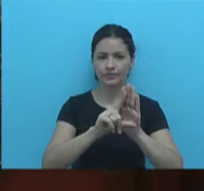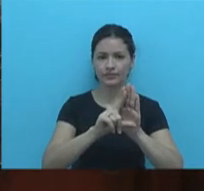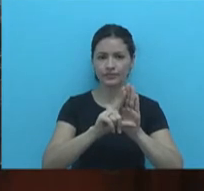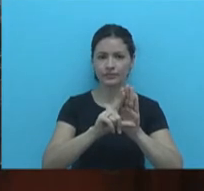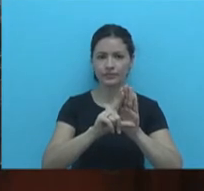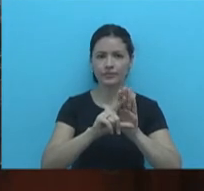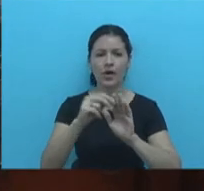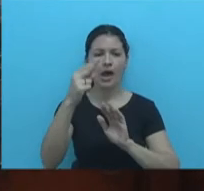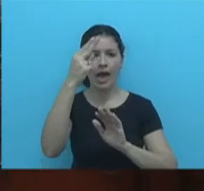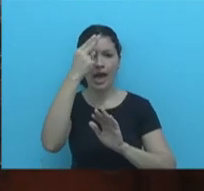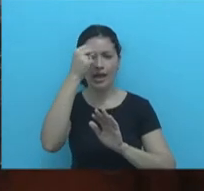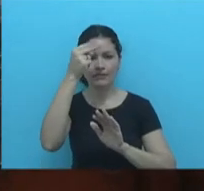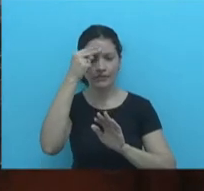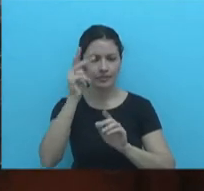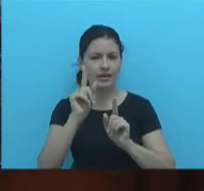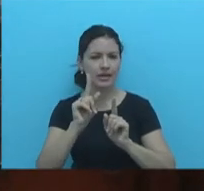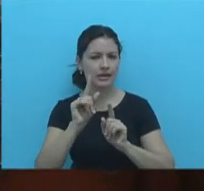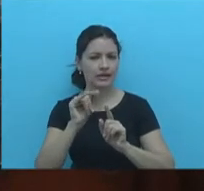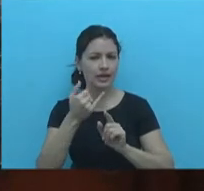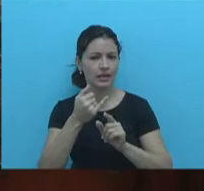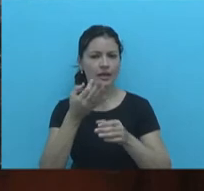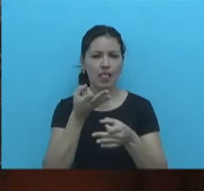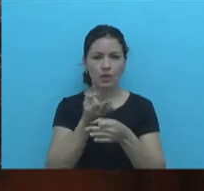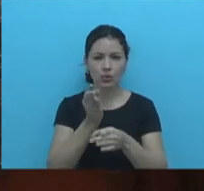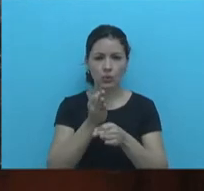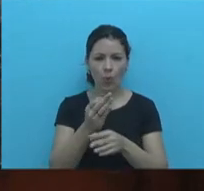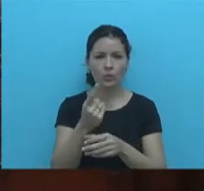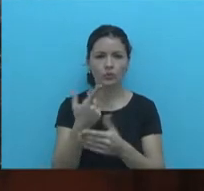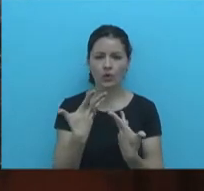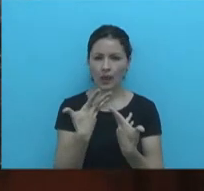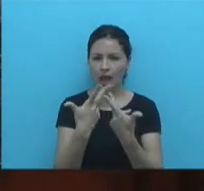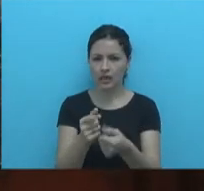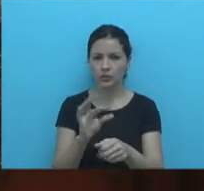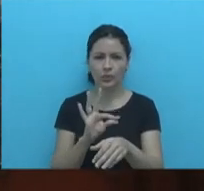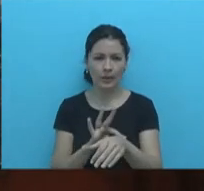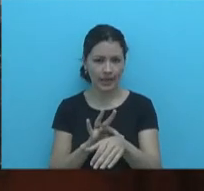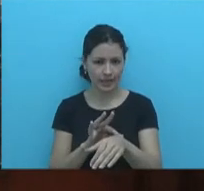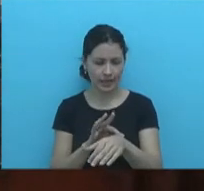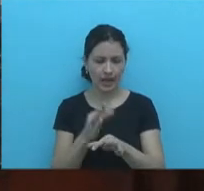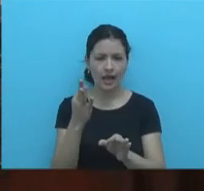Enfermería y cursos de primeros auxilios. ¿De qué escuela es? Es la Escuela Industrial.